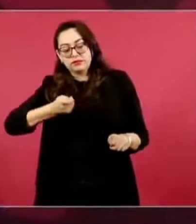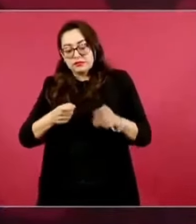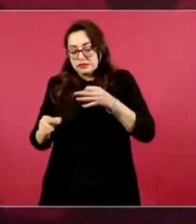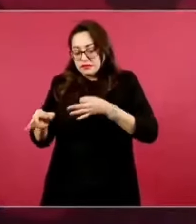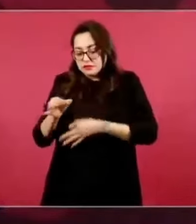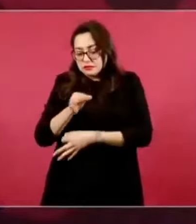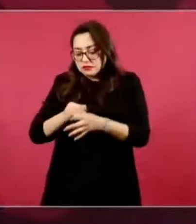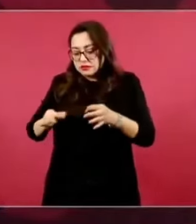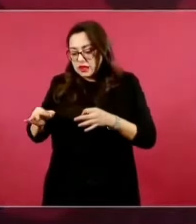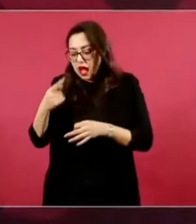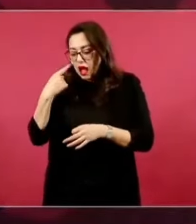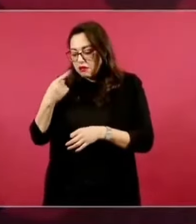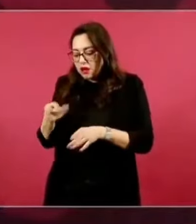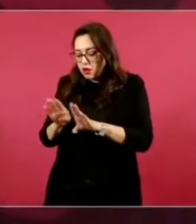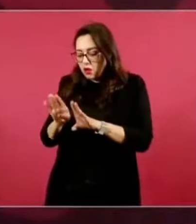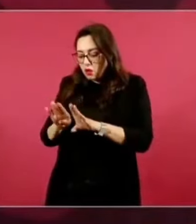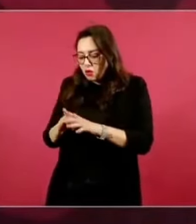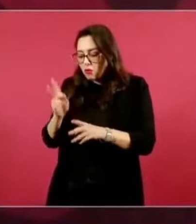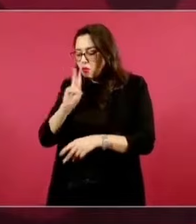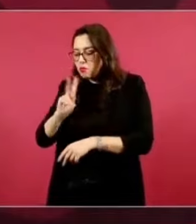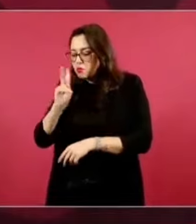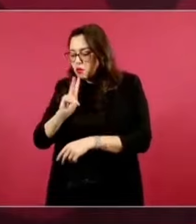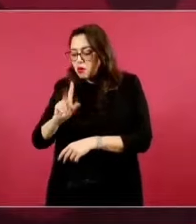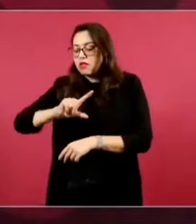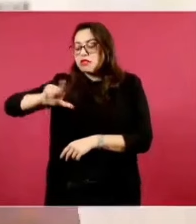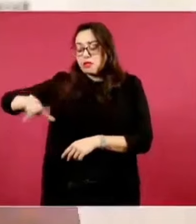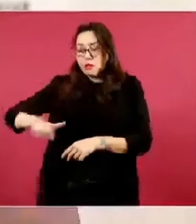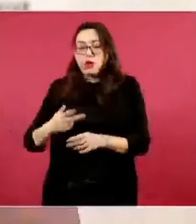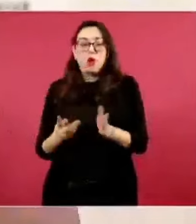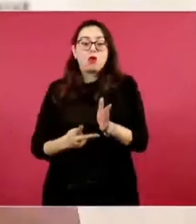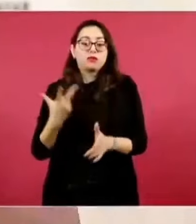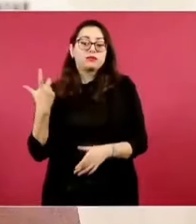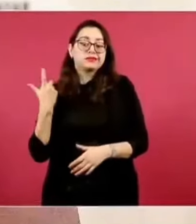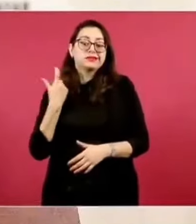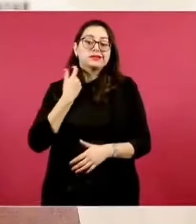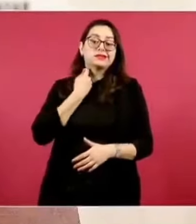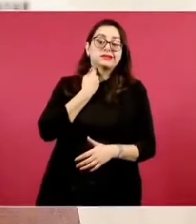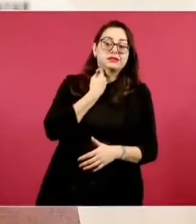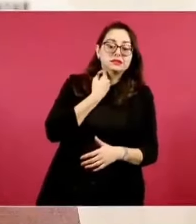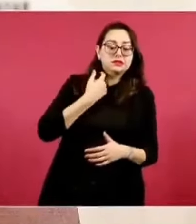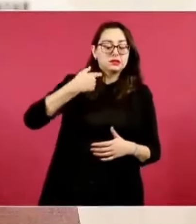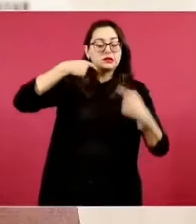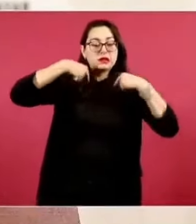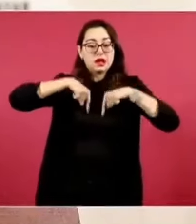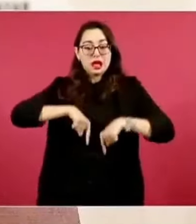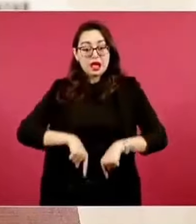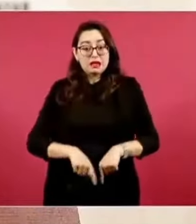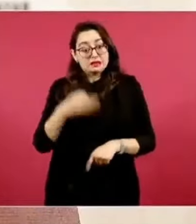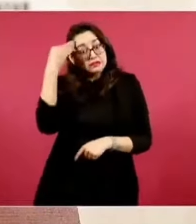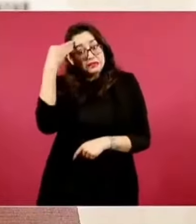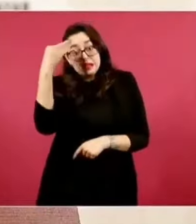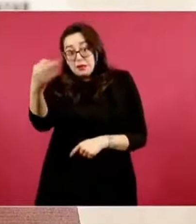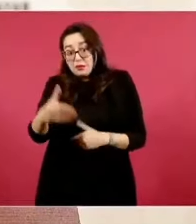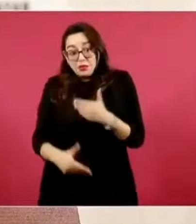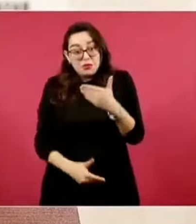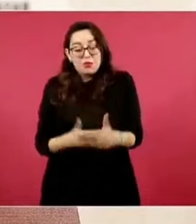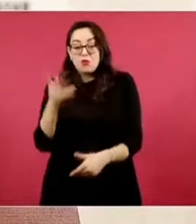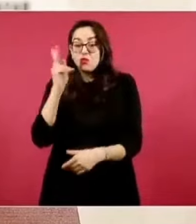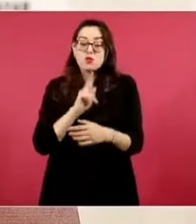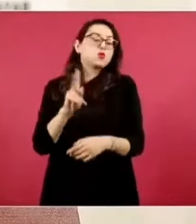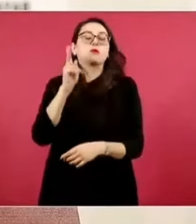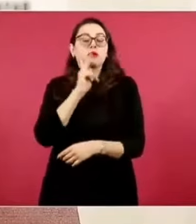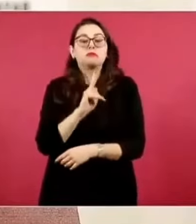inyectar al paciente todo ese procedimiento requiere tiempo equipo y el protocolo de investigación no quiere decir que